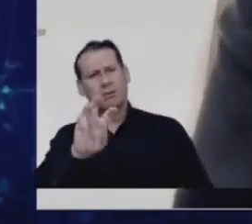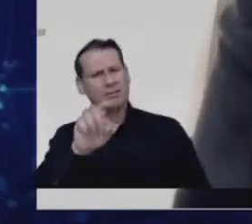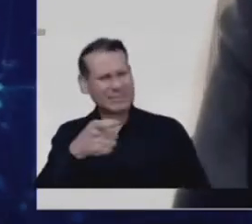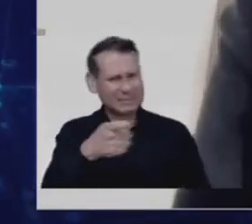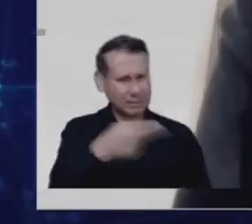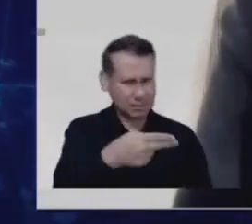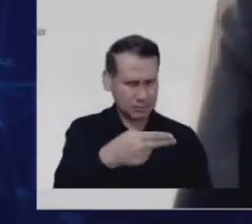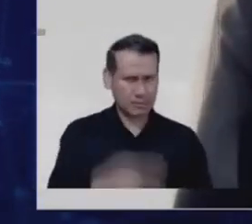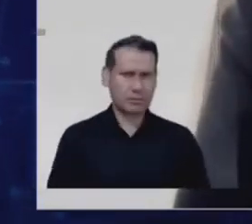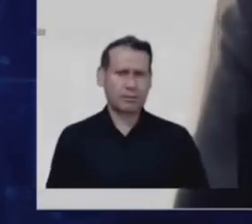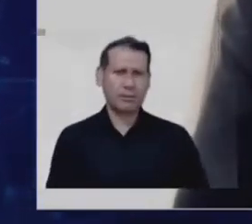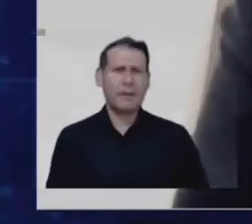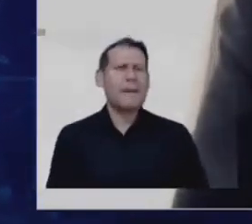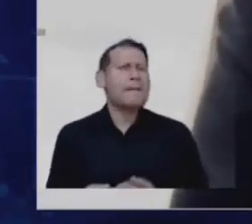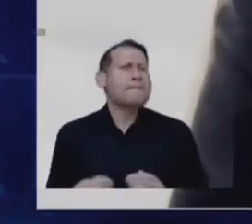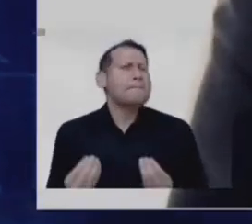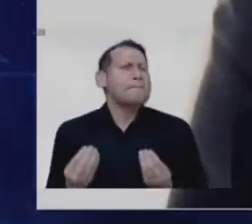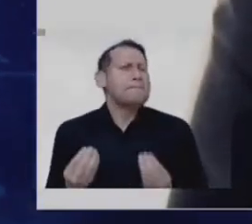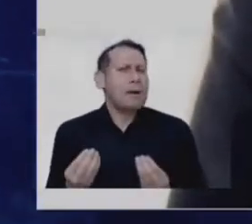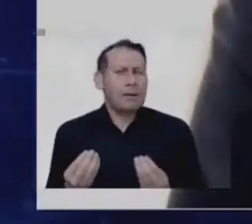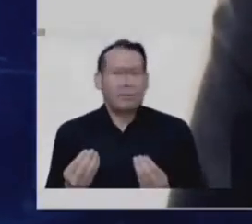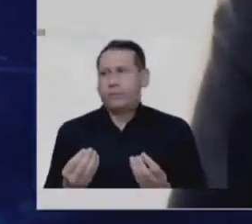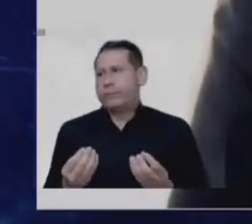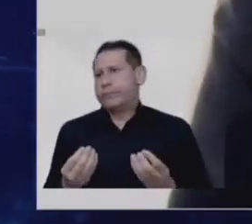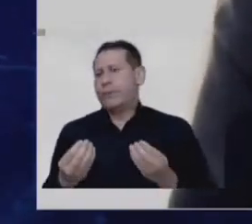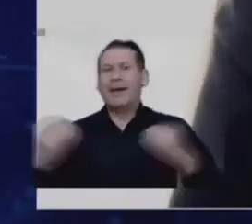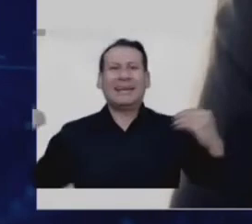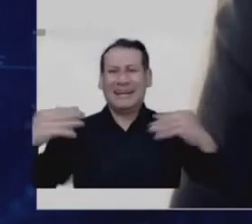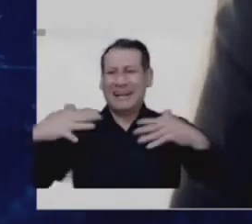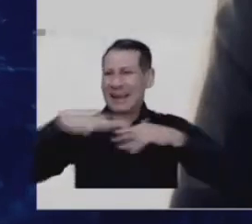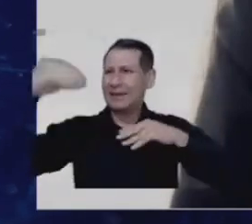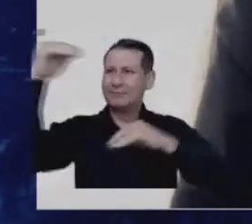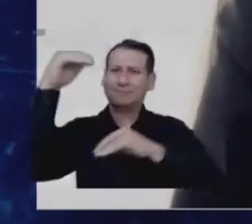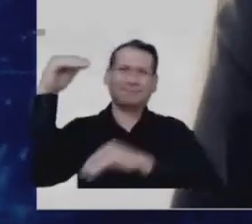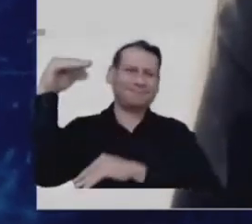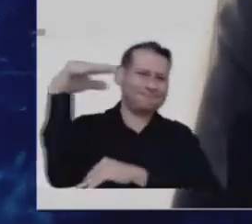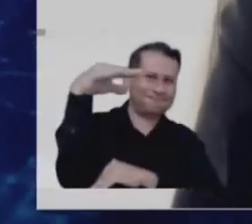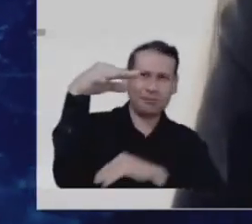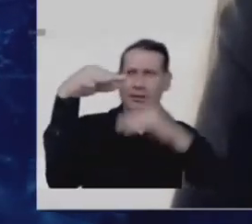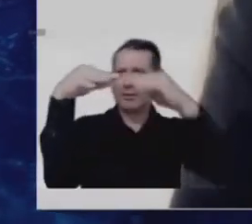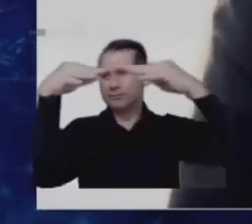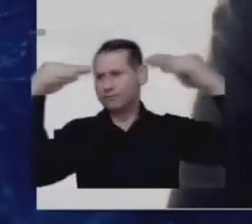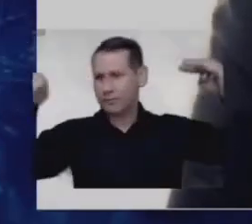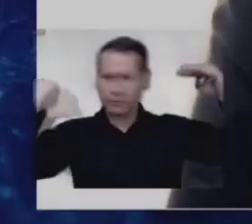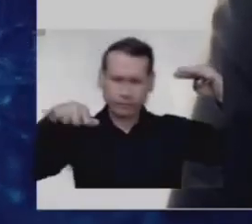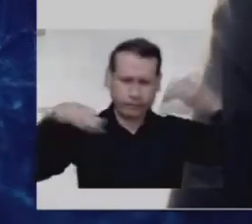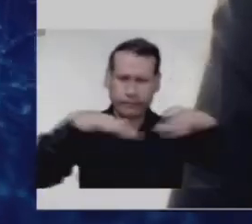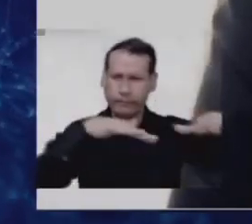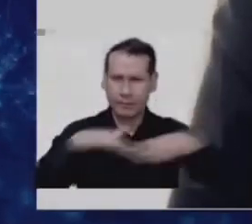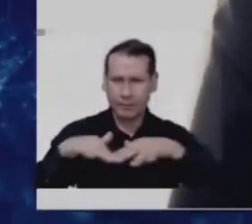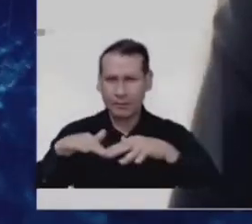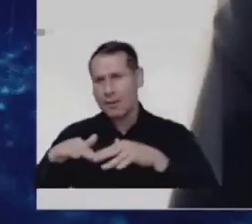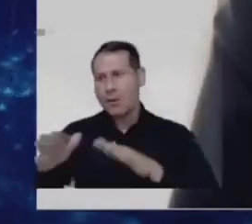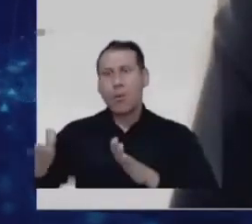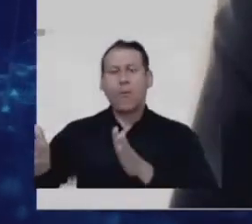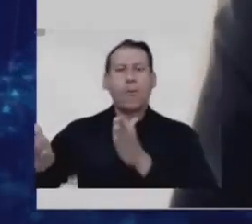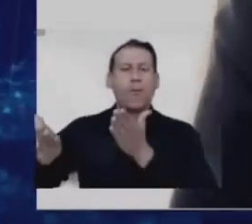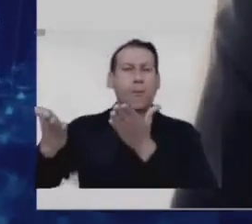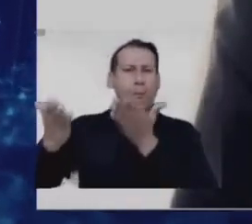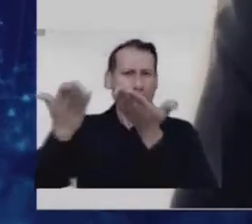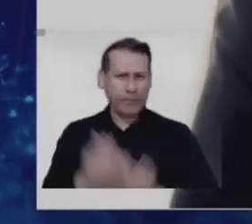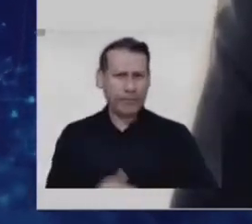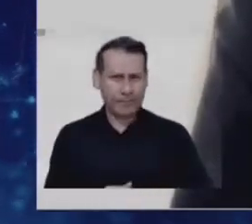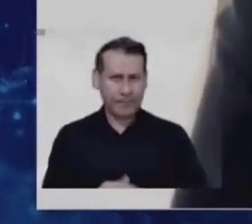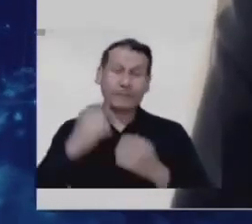mejor eficiencia en la red. Y como mencionó comisionado Robles, estamos utilizando los